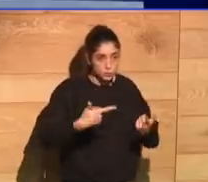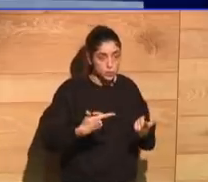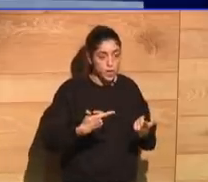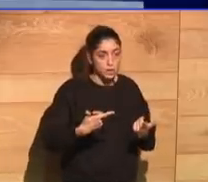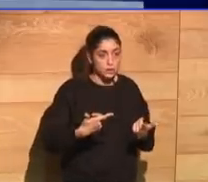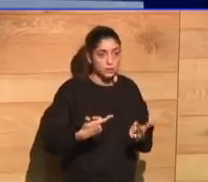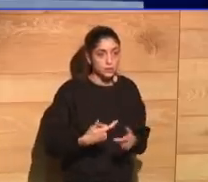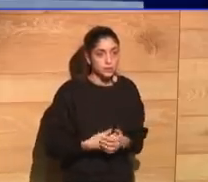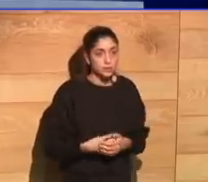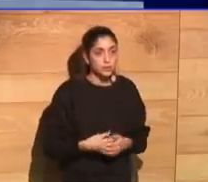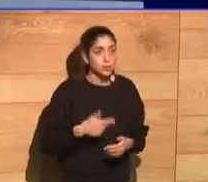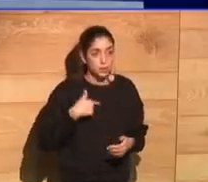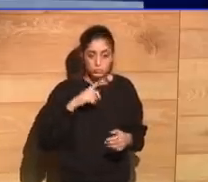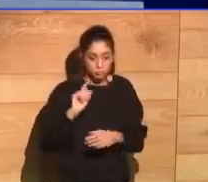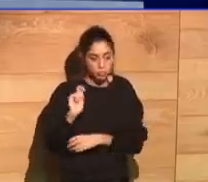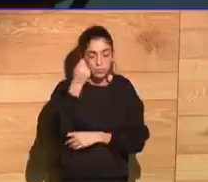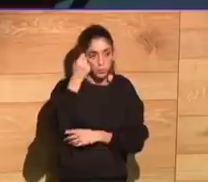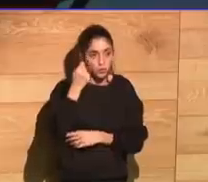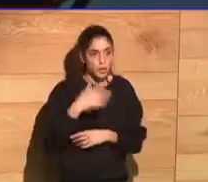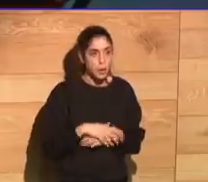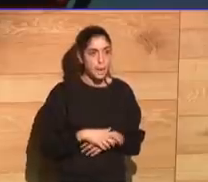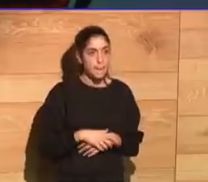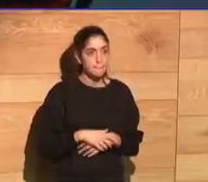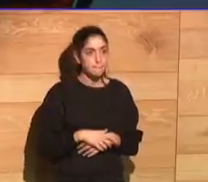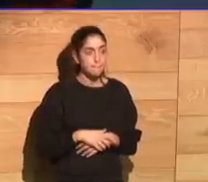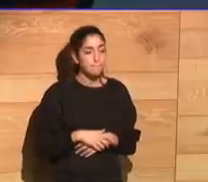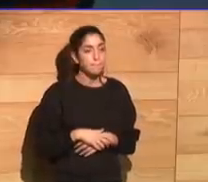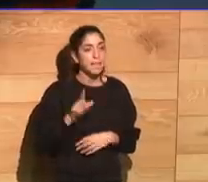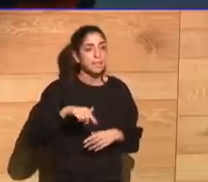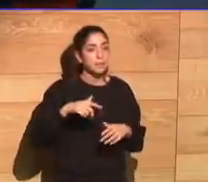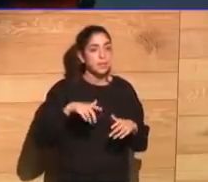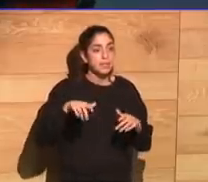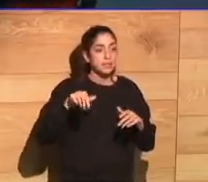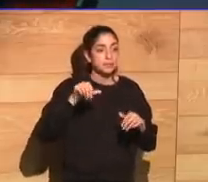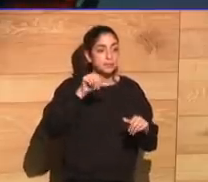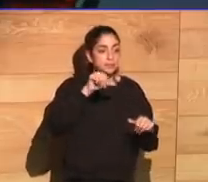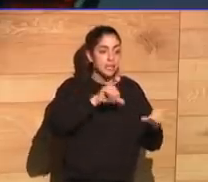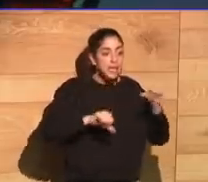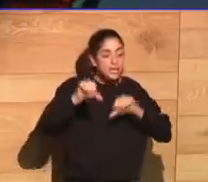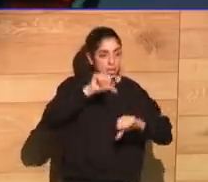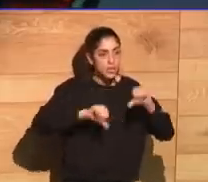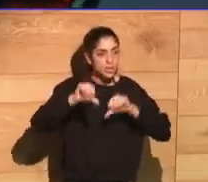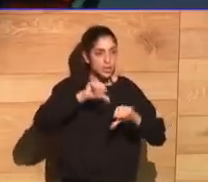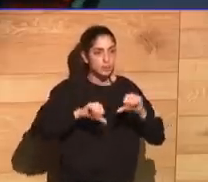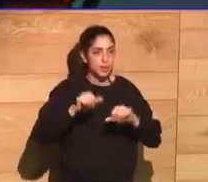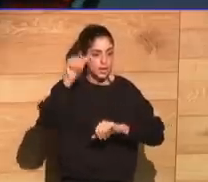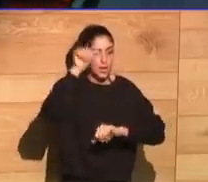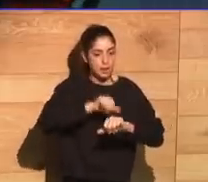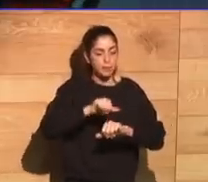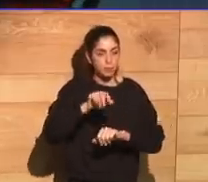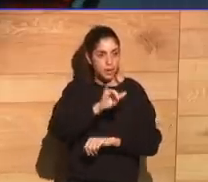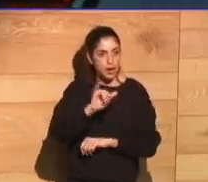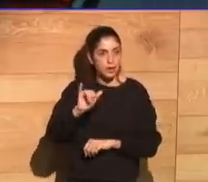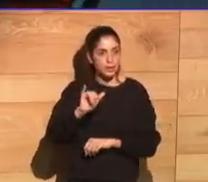Y eso es lo que dijo Donner, la tenemos. También me imagino que la química con Christopher Reeve, ¿no? Porque la película se ve como de